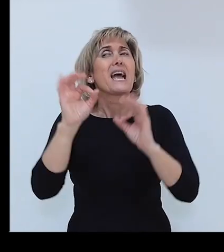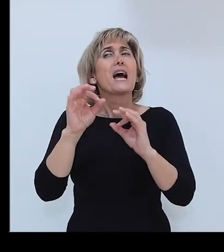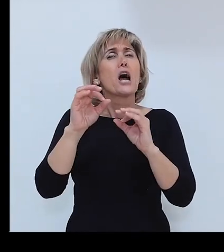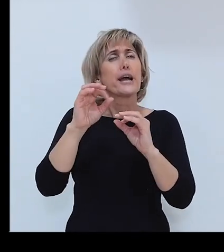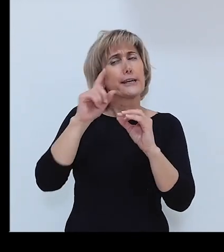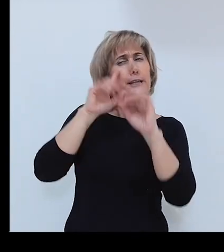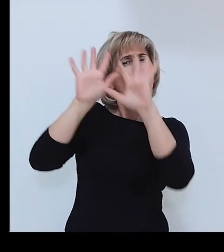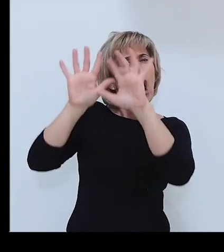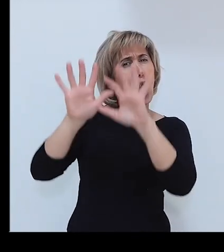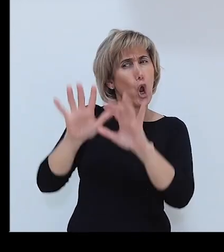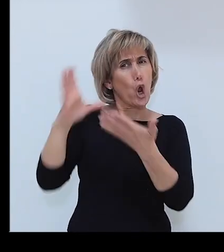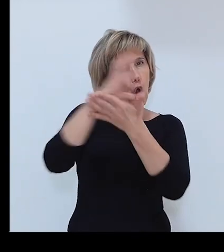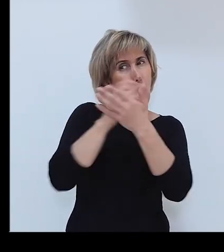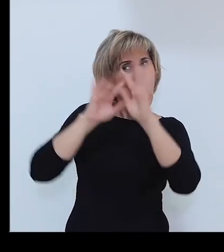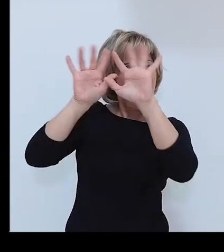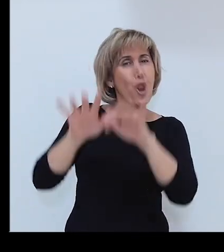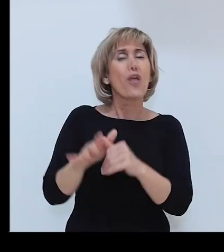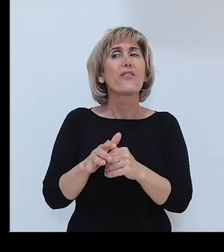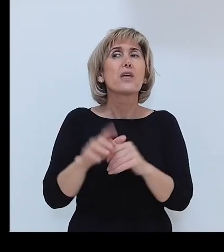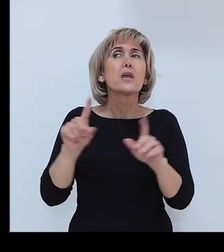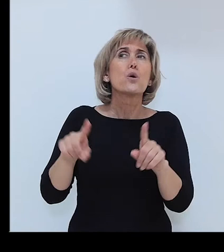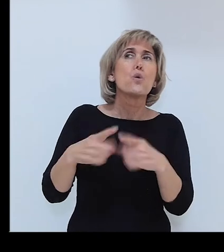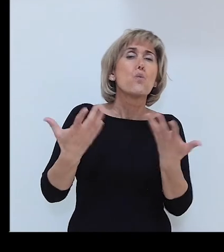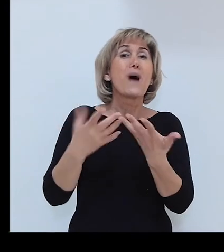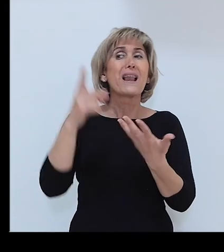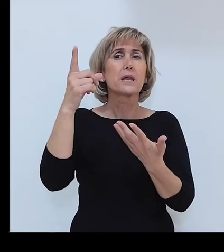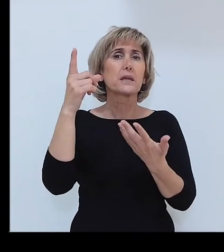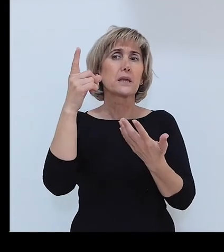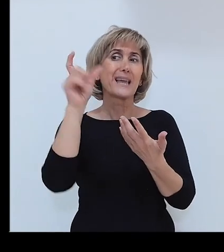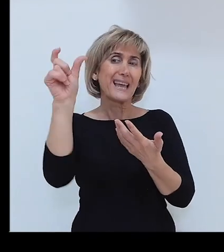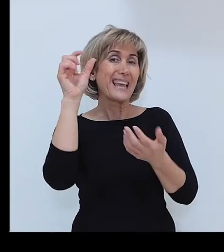aunque ella efectivamente se le conoce muchísimo